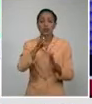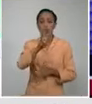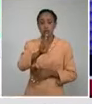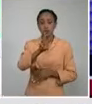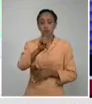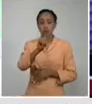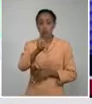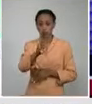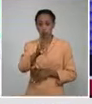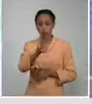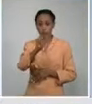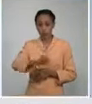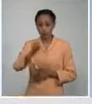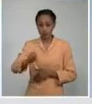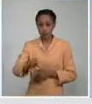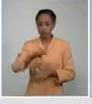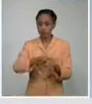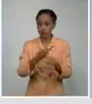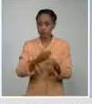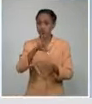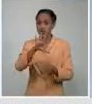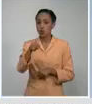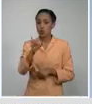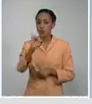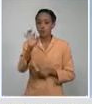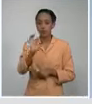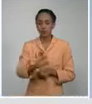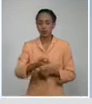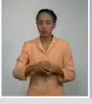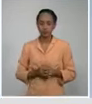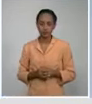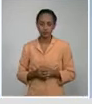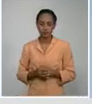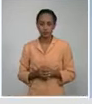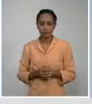4.302, es el 5,6%. De estos